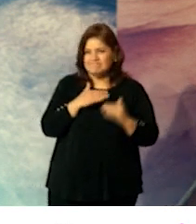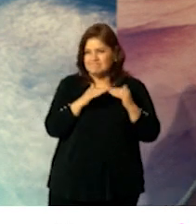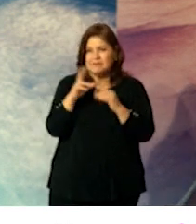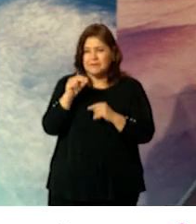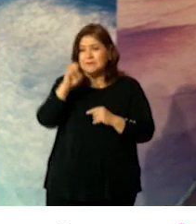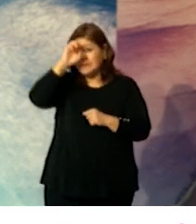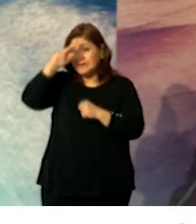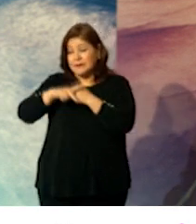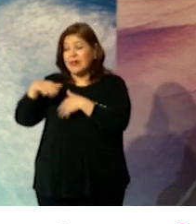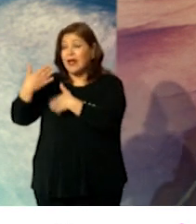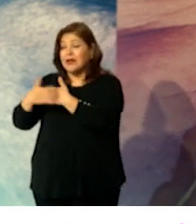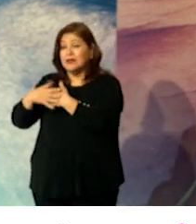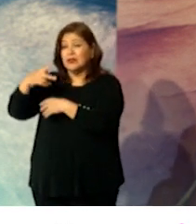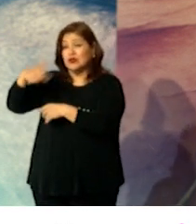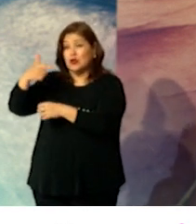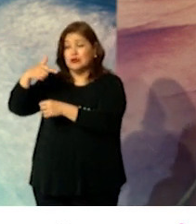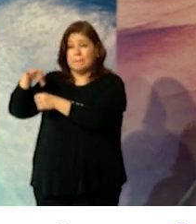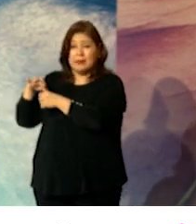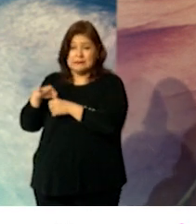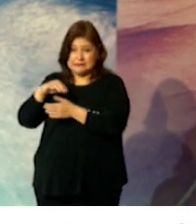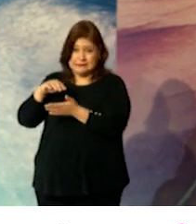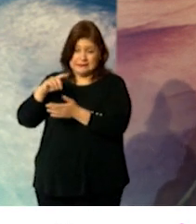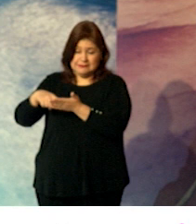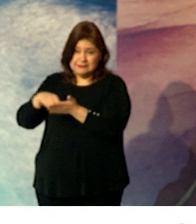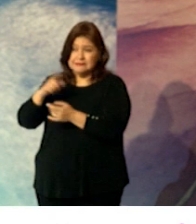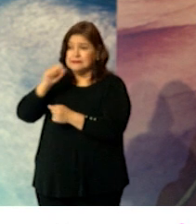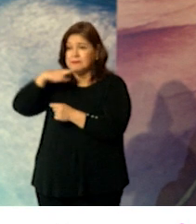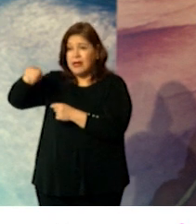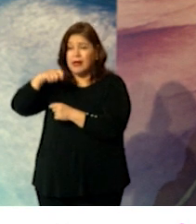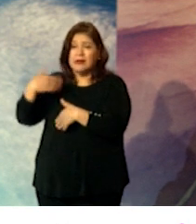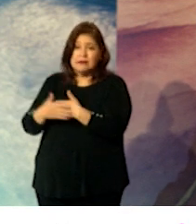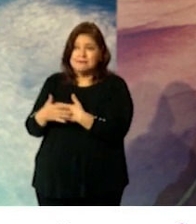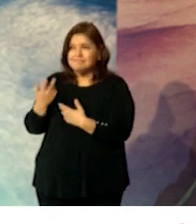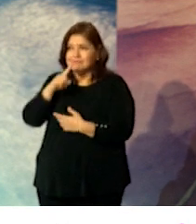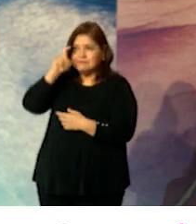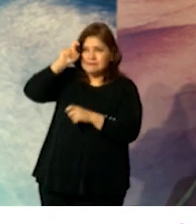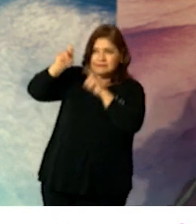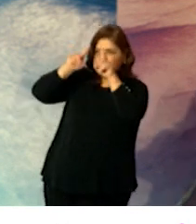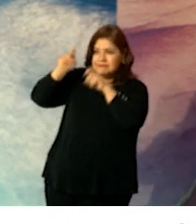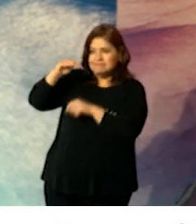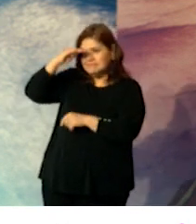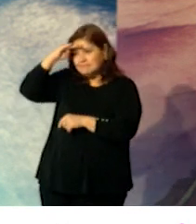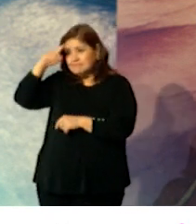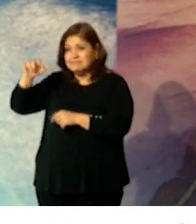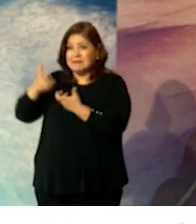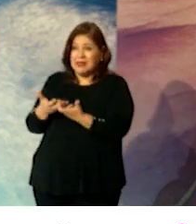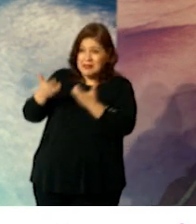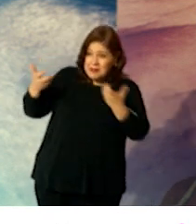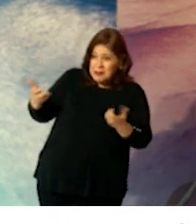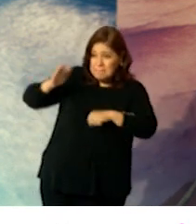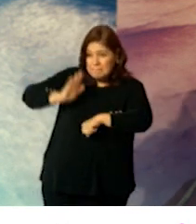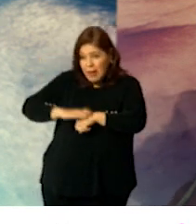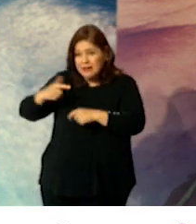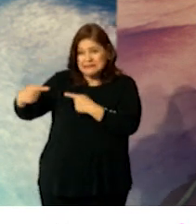hay elecciones en 12 países y el Parlamento Europeo también va a elecciones y no sabemos si va a haber más polarización o si